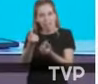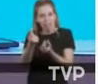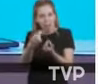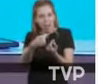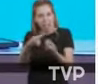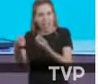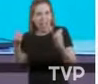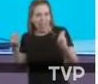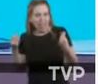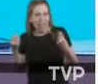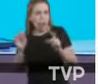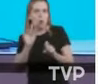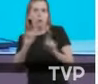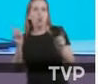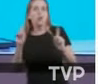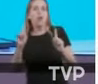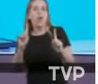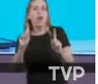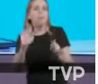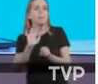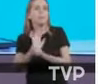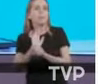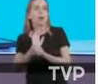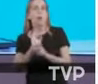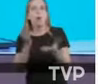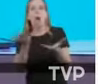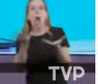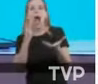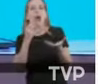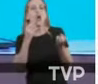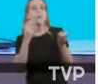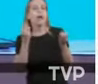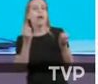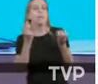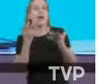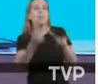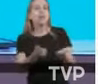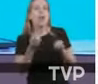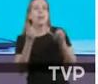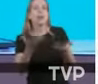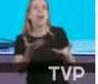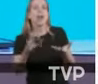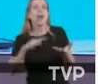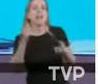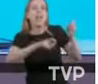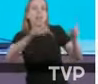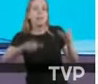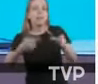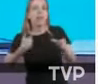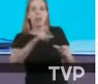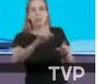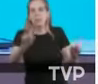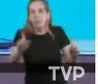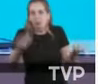no se convirtió ni en un puente, ni en un camino, ni en mejores condiciones de vida para los argentinos. Lo comparto totalmente.